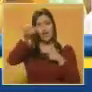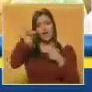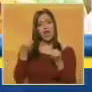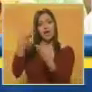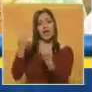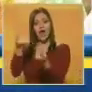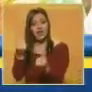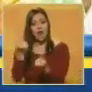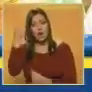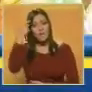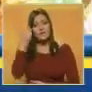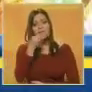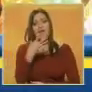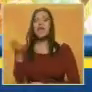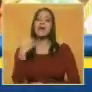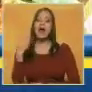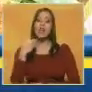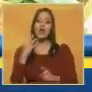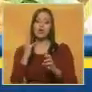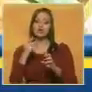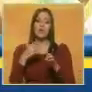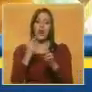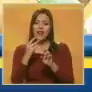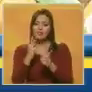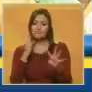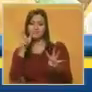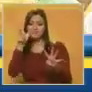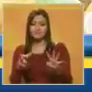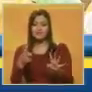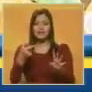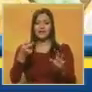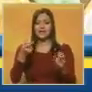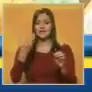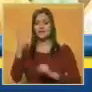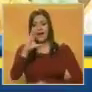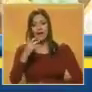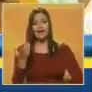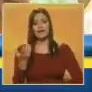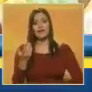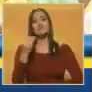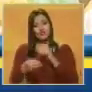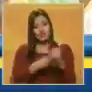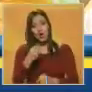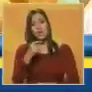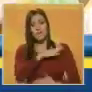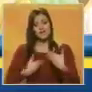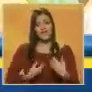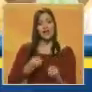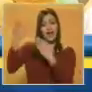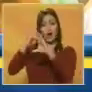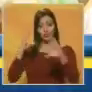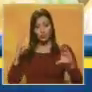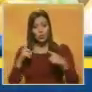dinero, piense en que pasa calor y colas en el metro de Caracas. Que cada vez que un usuario metro vea cómo el presidente regala